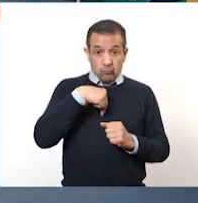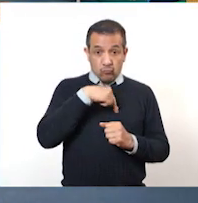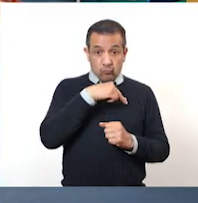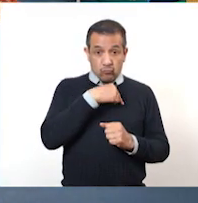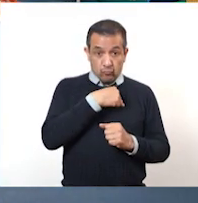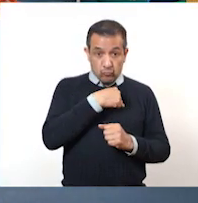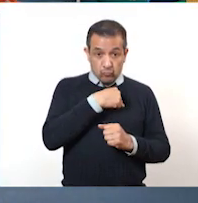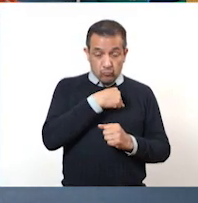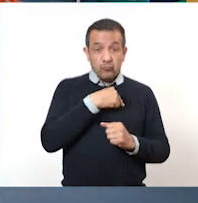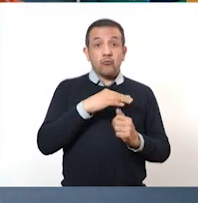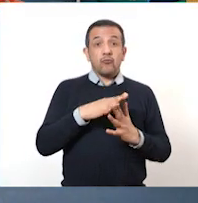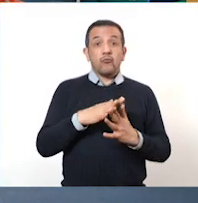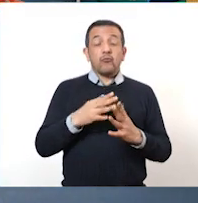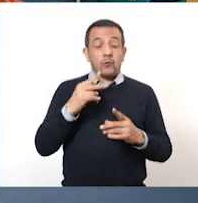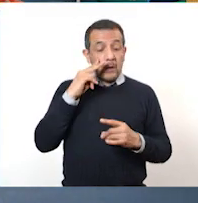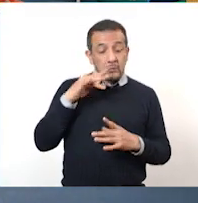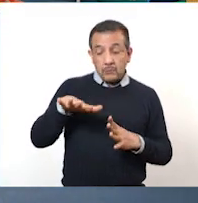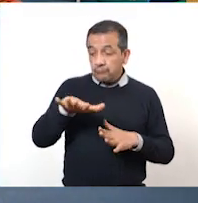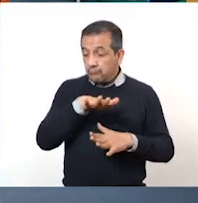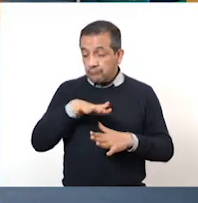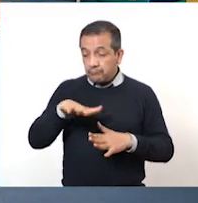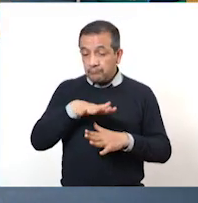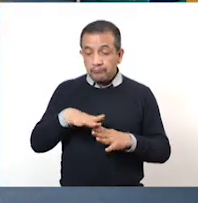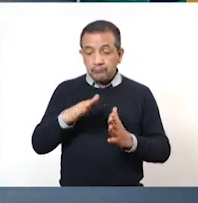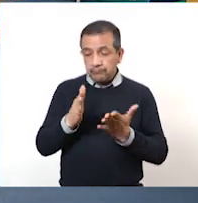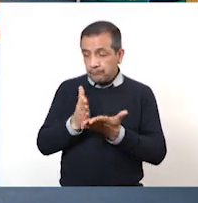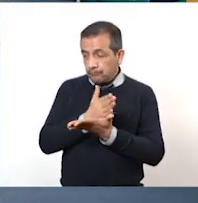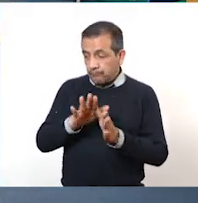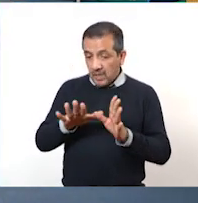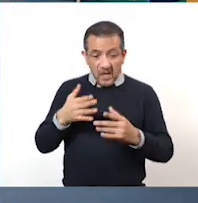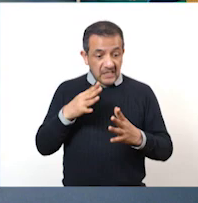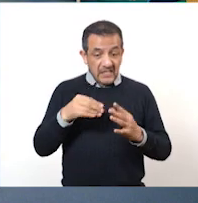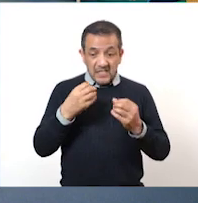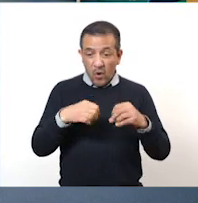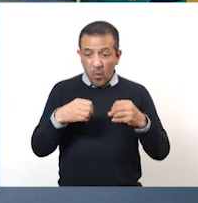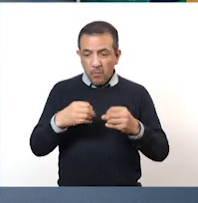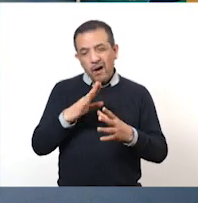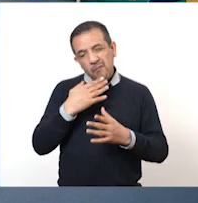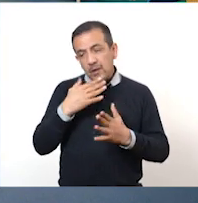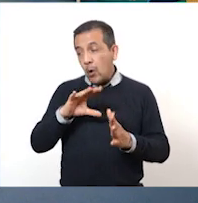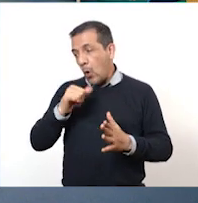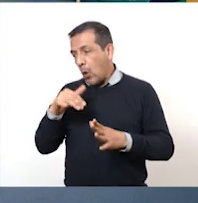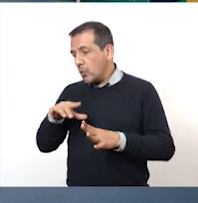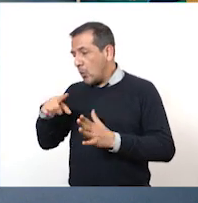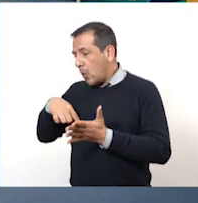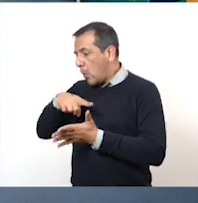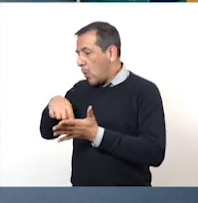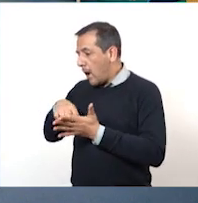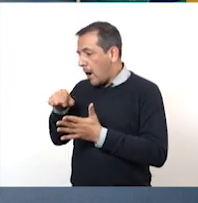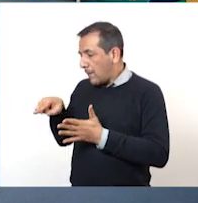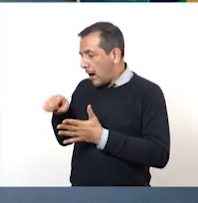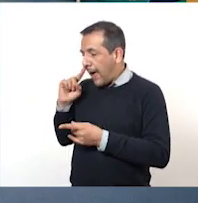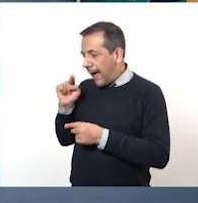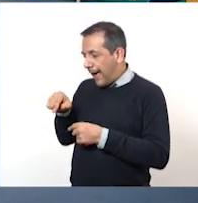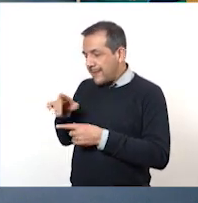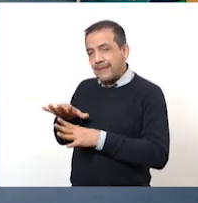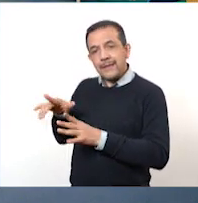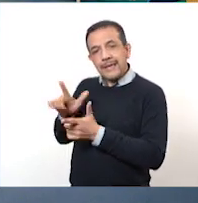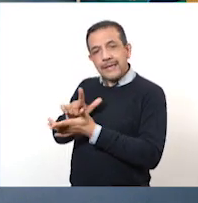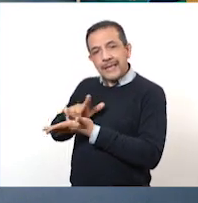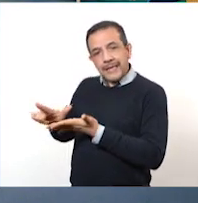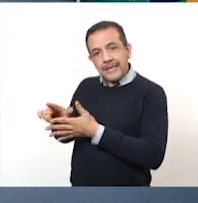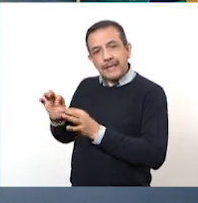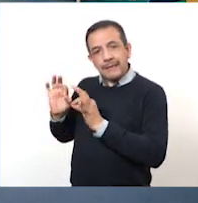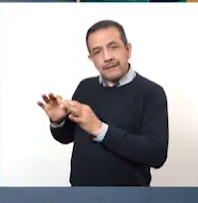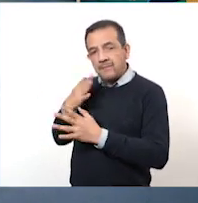espacio donde puedan realizarlo, no se preocupen. Pues busquen otro espacio, en otro momento lo pueden realizar. Bien. Primero